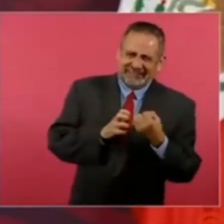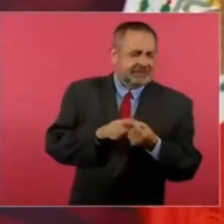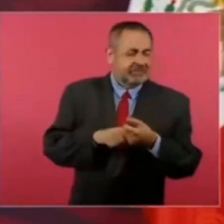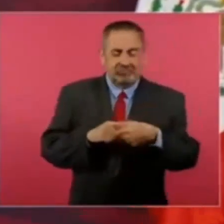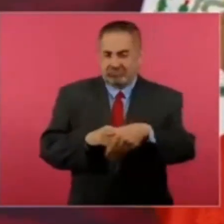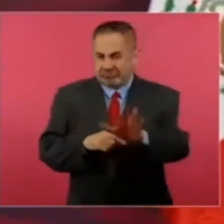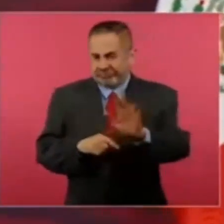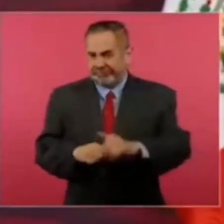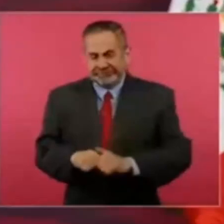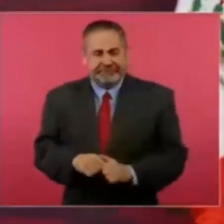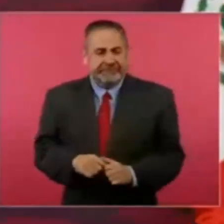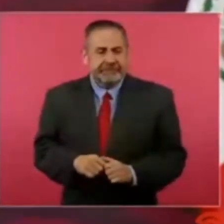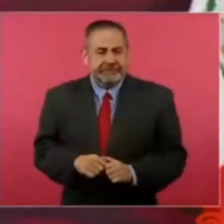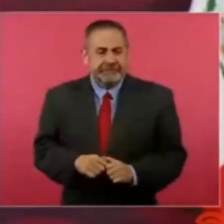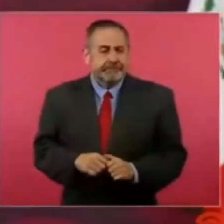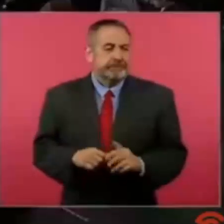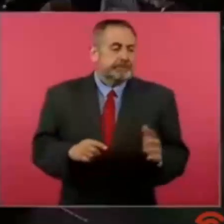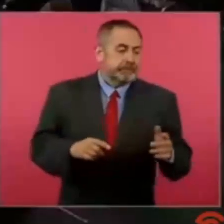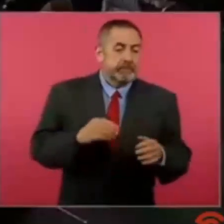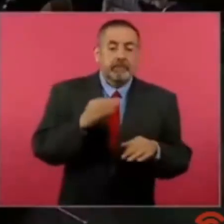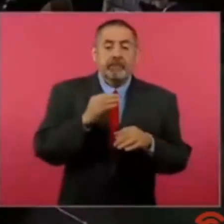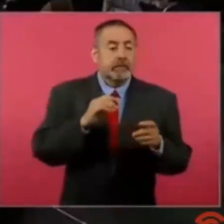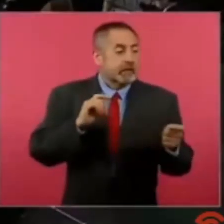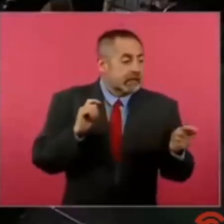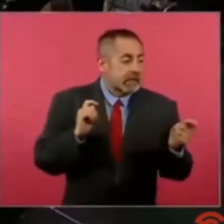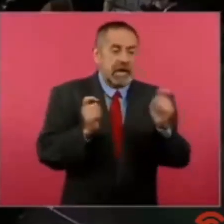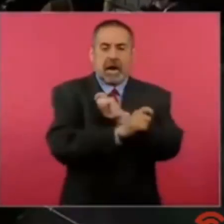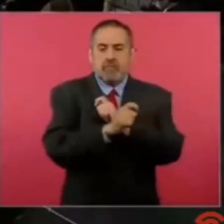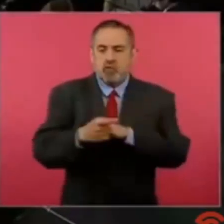Y como se dio el cambio